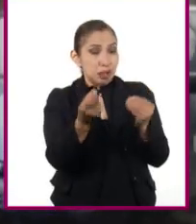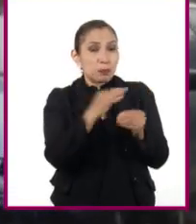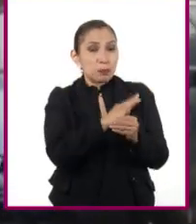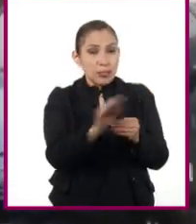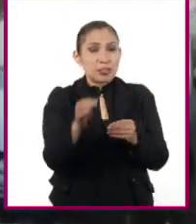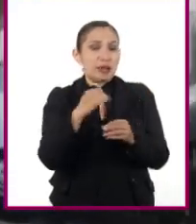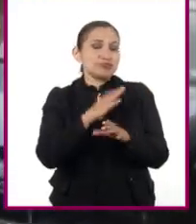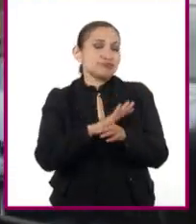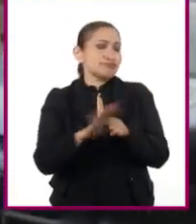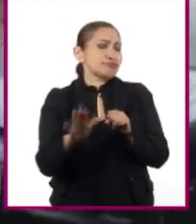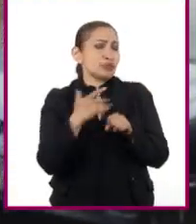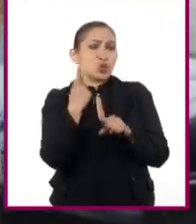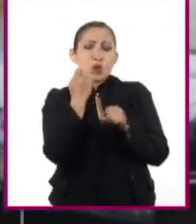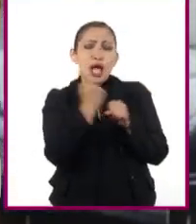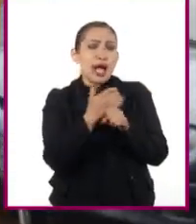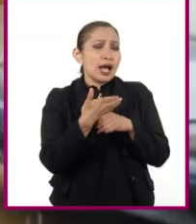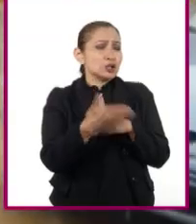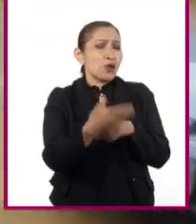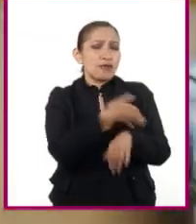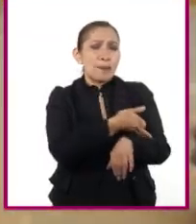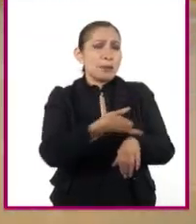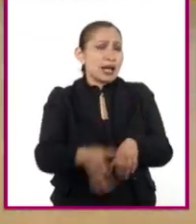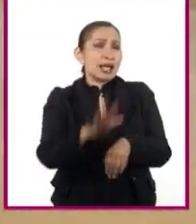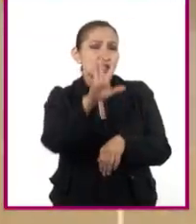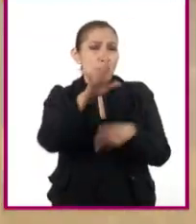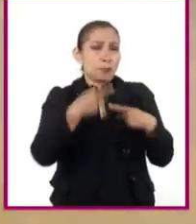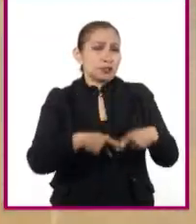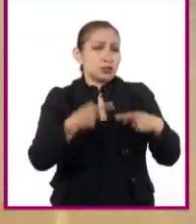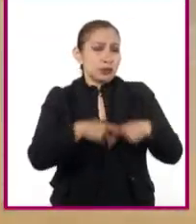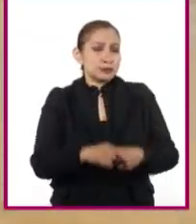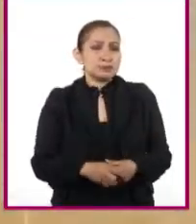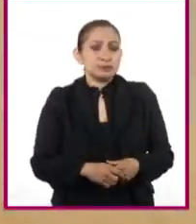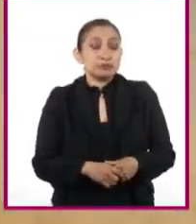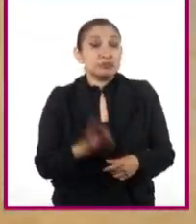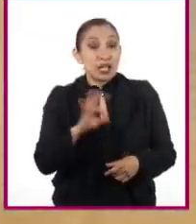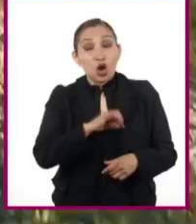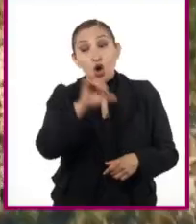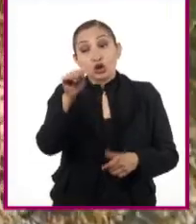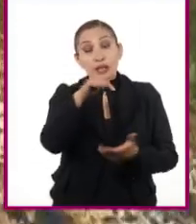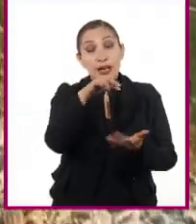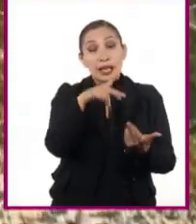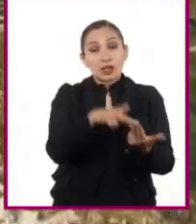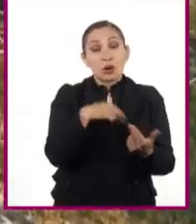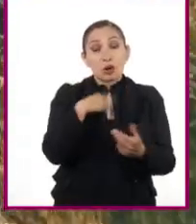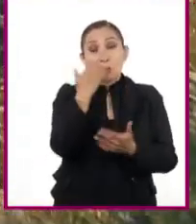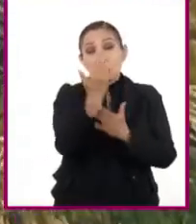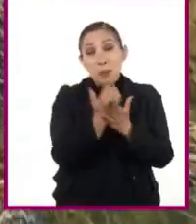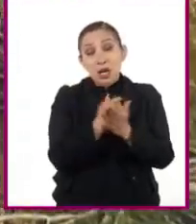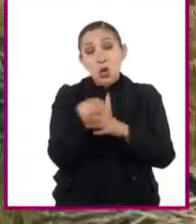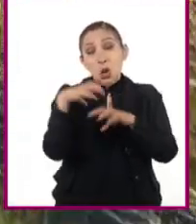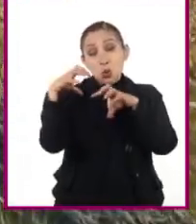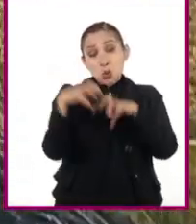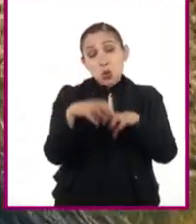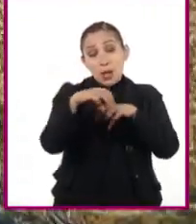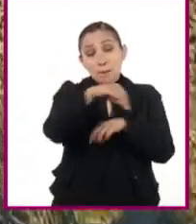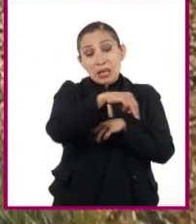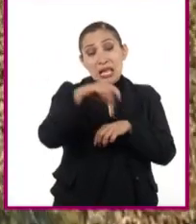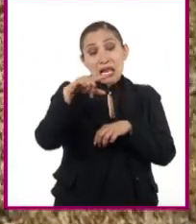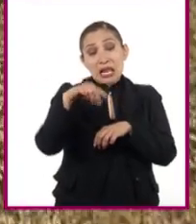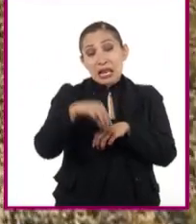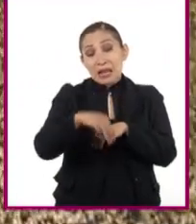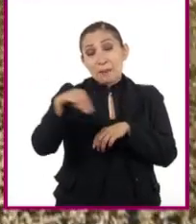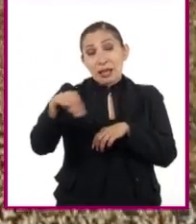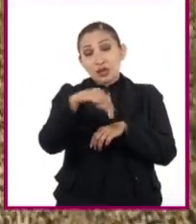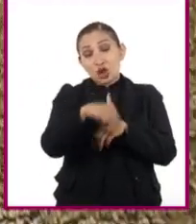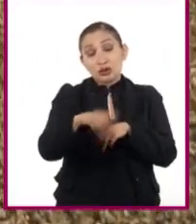para poder abastecer durante todo el año a una familia de 5 habitantes. Ya si nos vamos a otras regiones donde llueve menos de 400 milímetros al año,